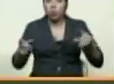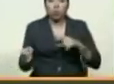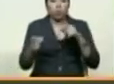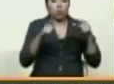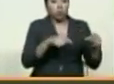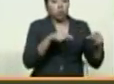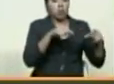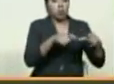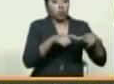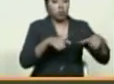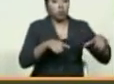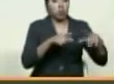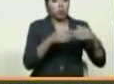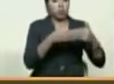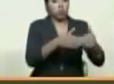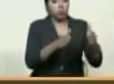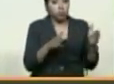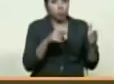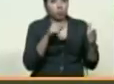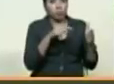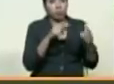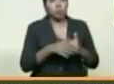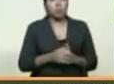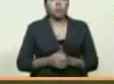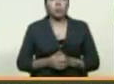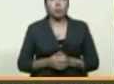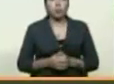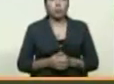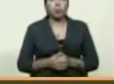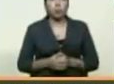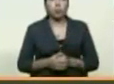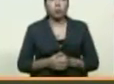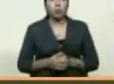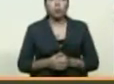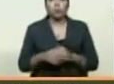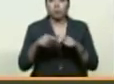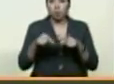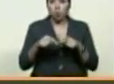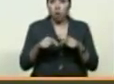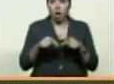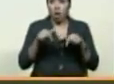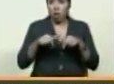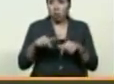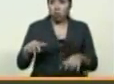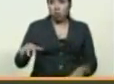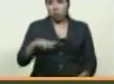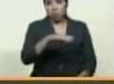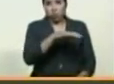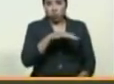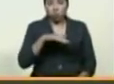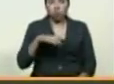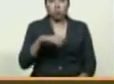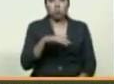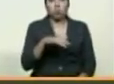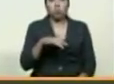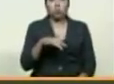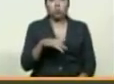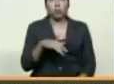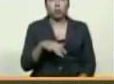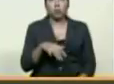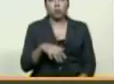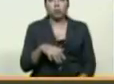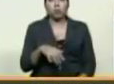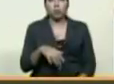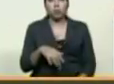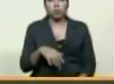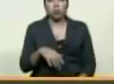suministro de nuestra Armada Bolivariana. Y así como acá, como lo veníamos conversando, echando una mirada